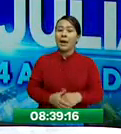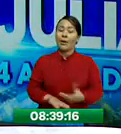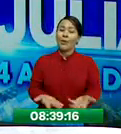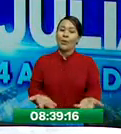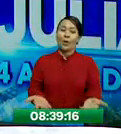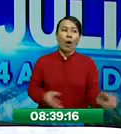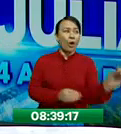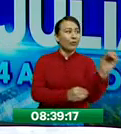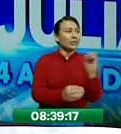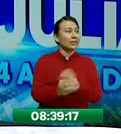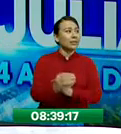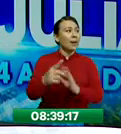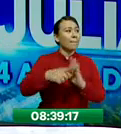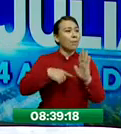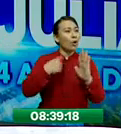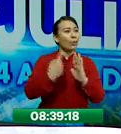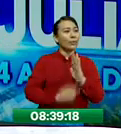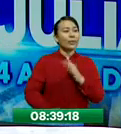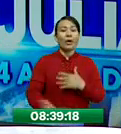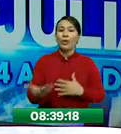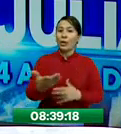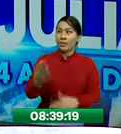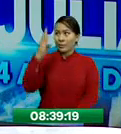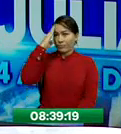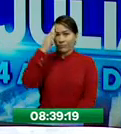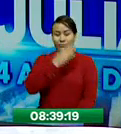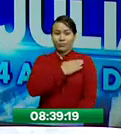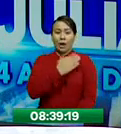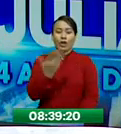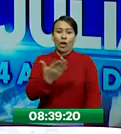No uniformados ni en el cuartel.